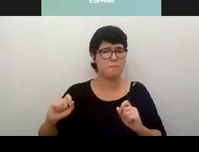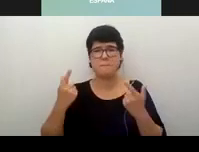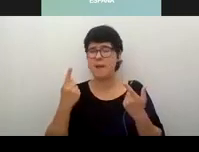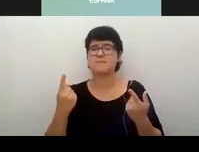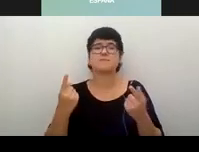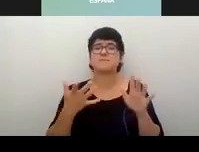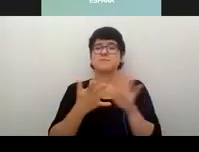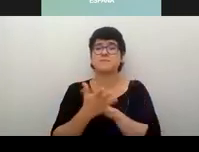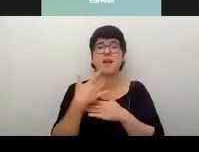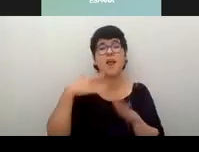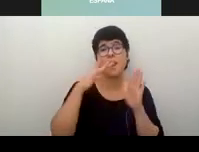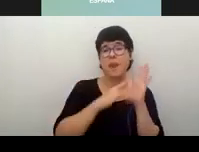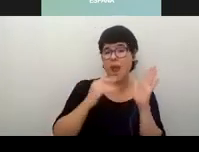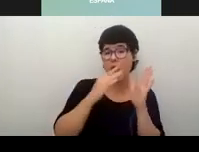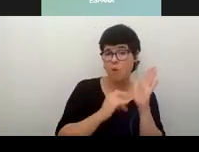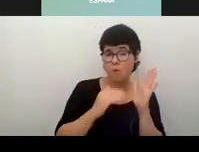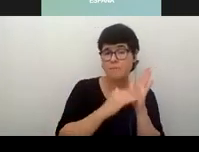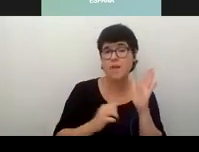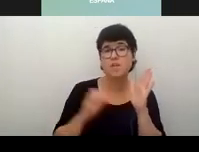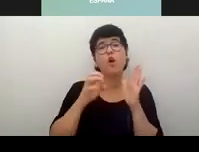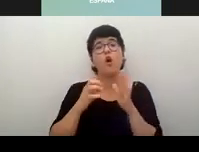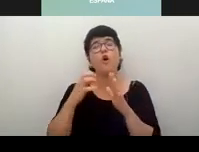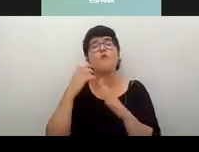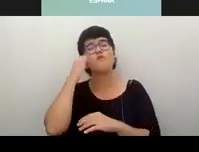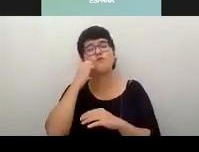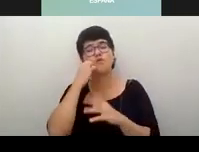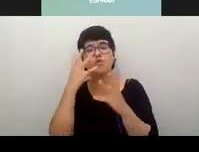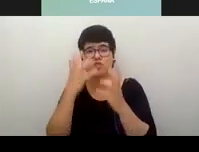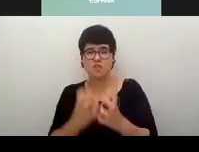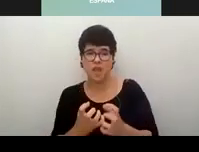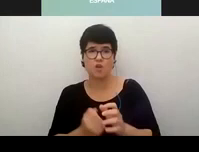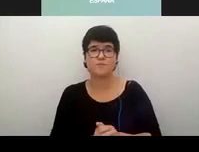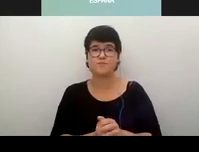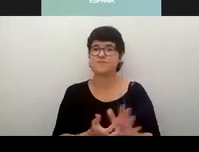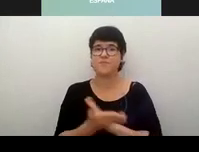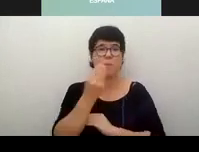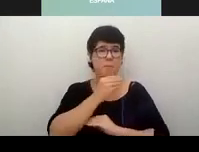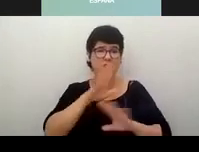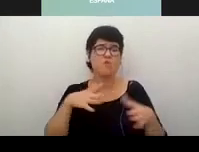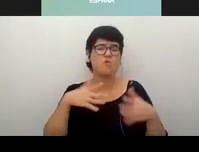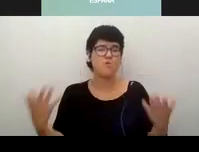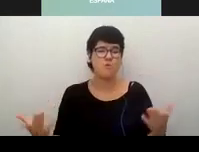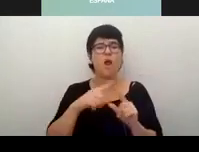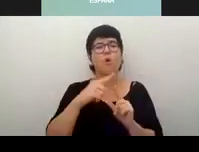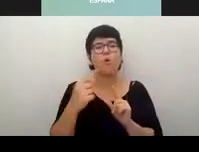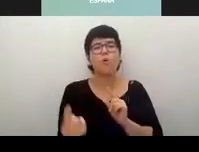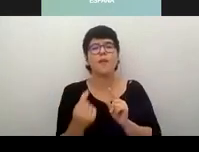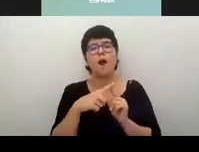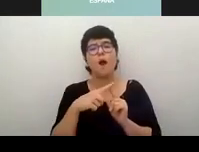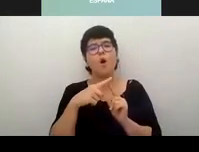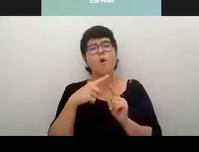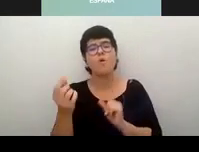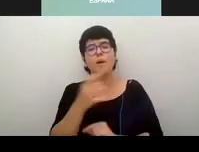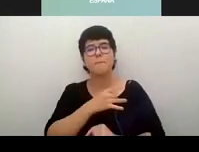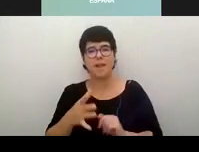las legumbres, bien los frutos secos. Sobre todo las judías, como veis aquí, quizás son las más ricas. Y resulta que